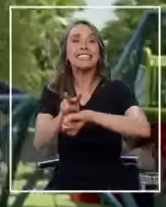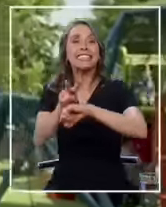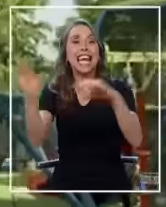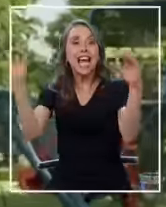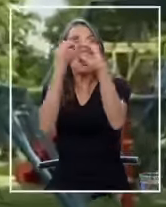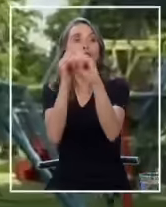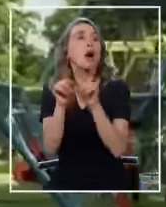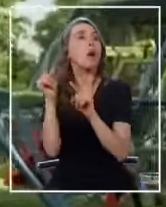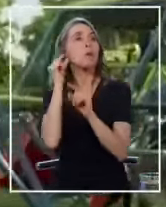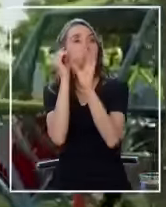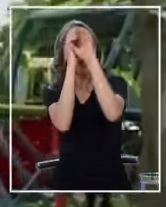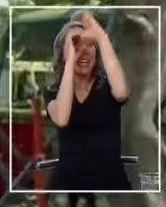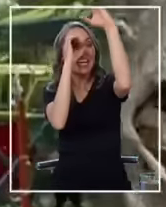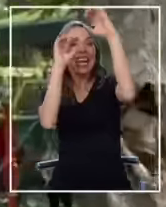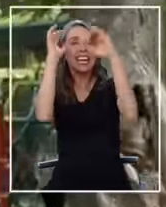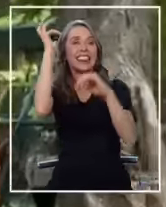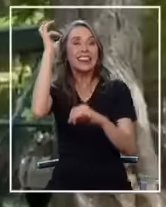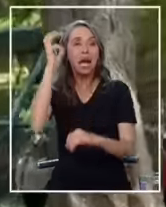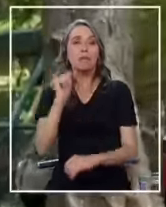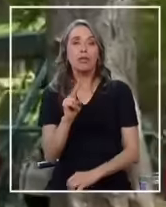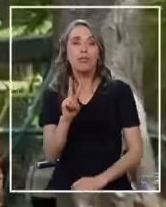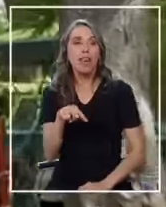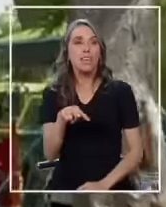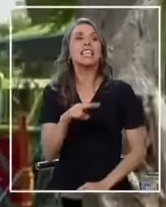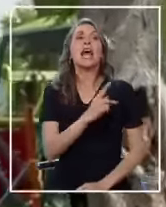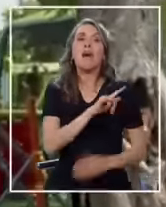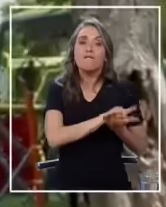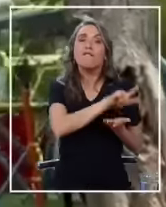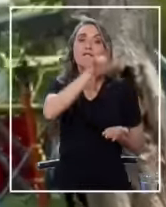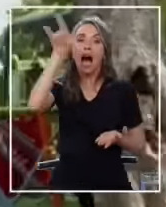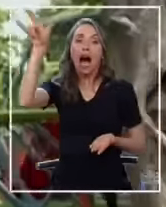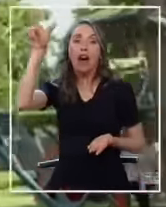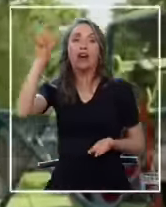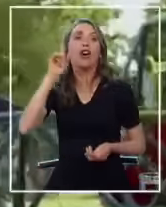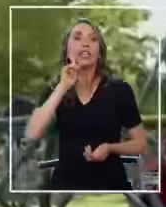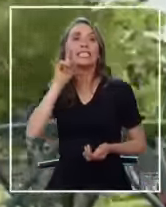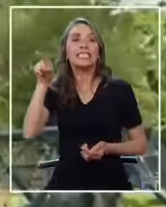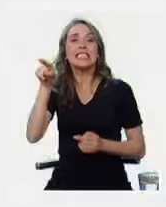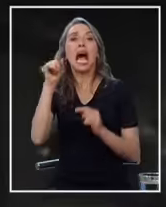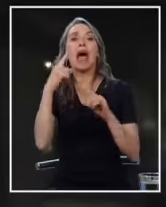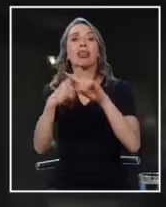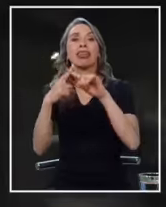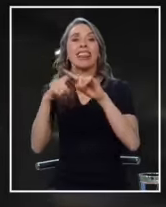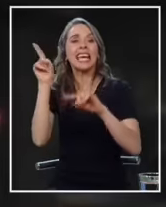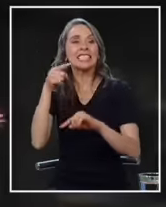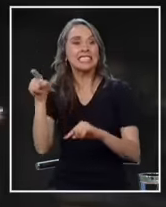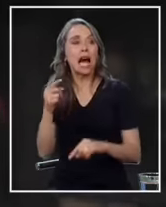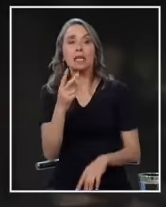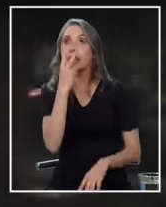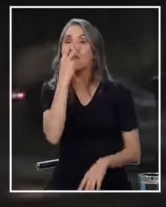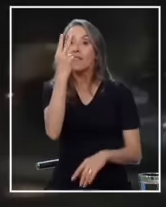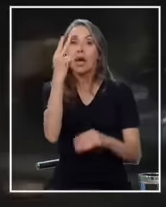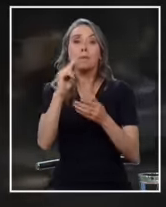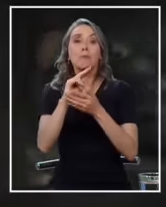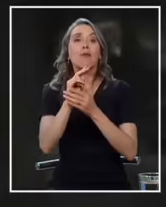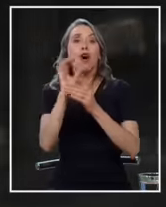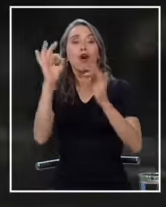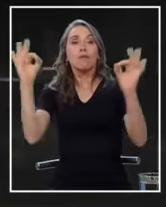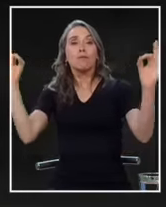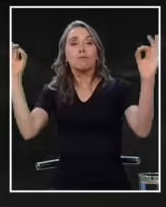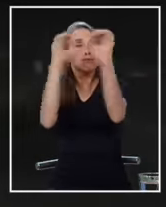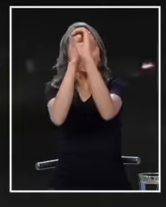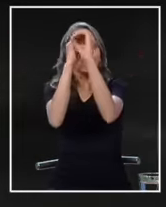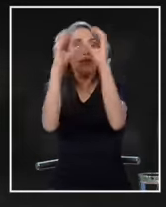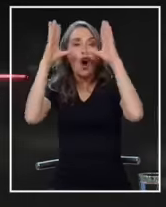al igual que la meteoróloga de TVN, Yael Chefkis, quien se encuentra en Texas. Ya estamos viendo la totalidad del eclipse,